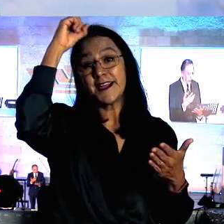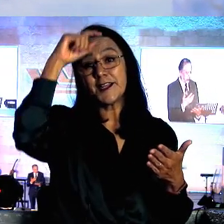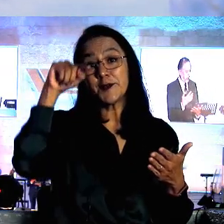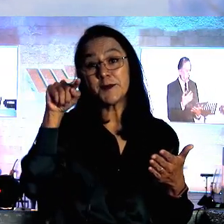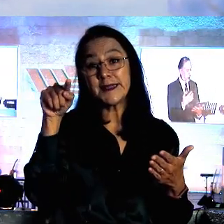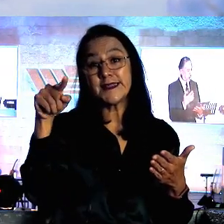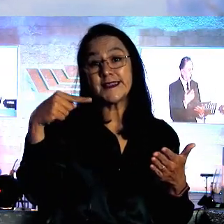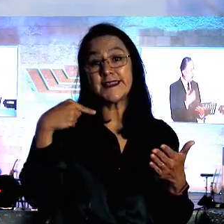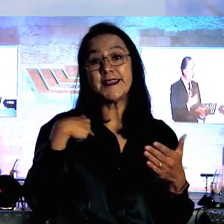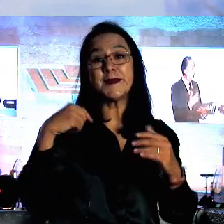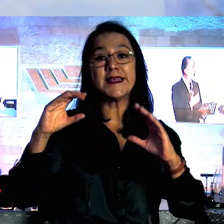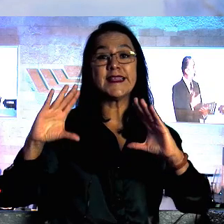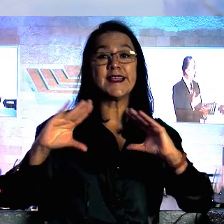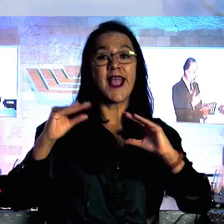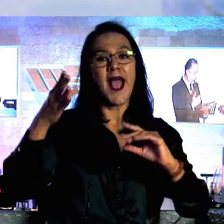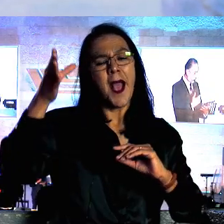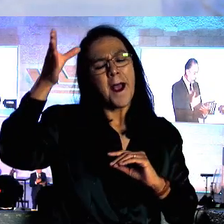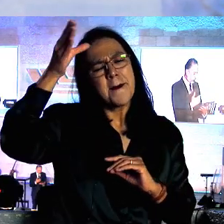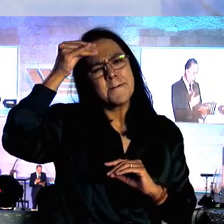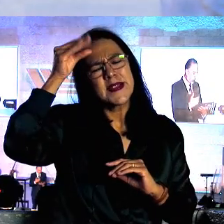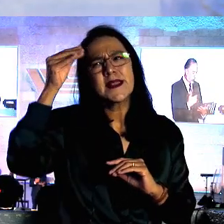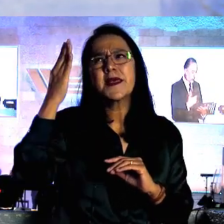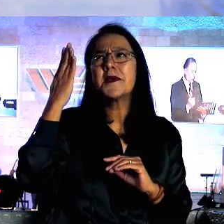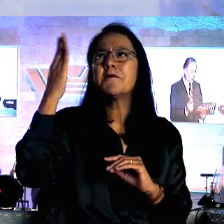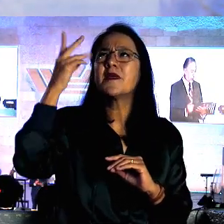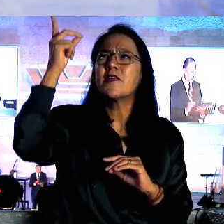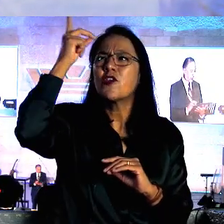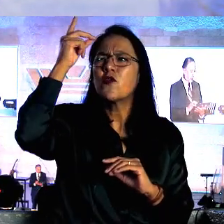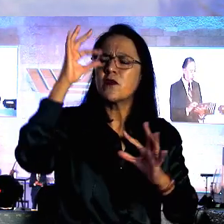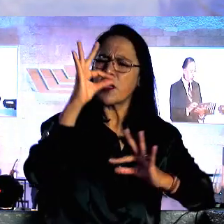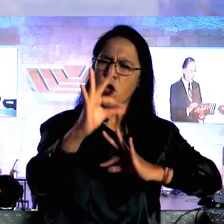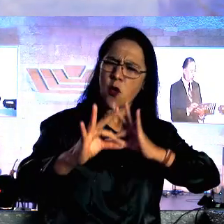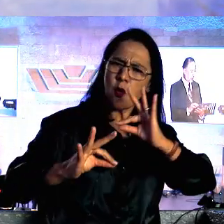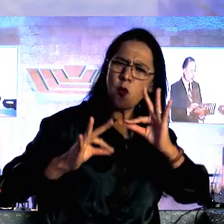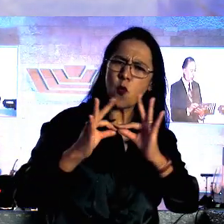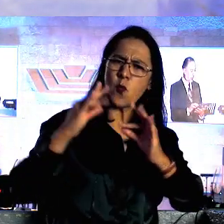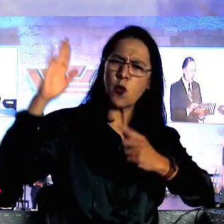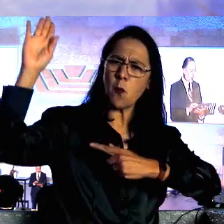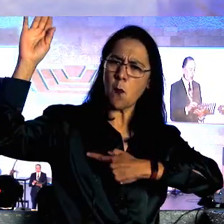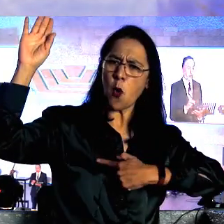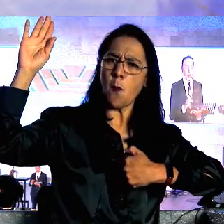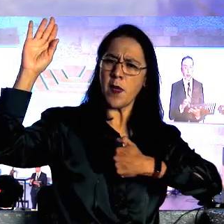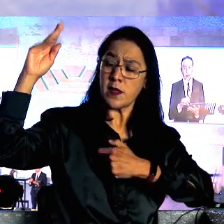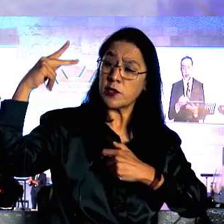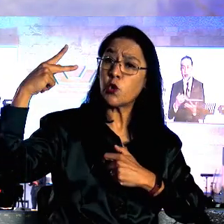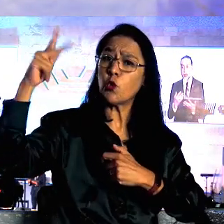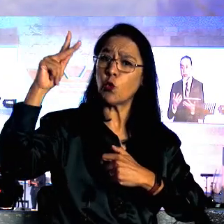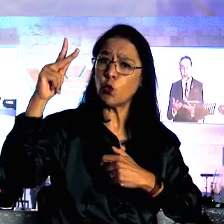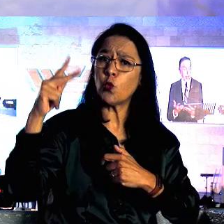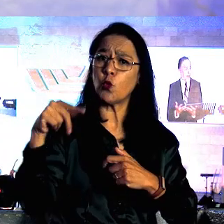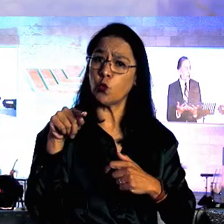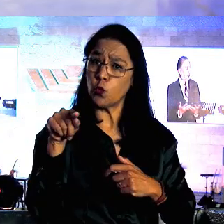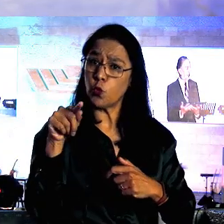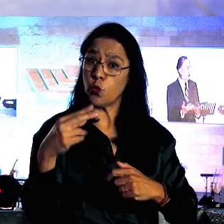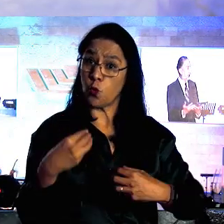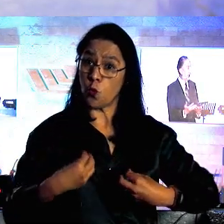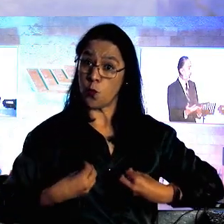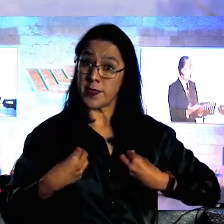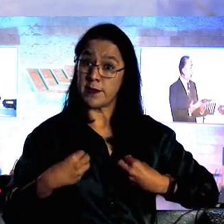y para mí. Aprende a pedirle a Dios que cumpla sus promesas en tu vida. Las promesas ya están,